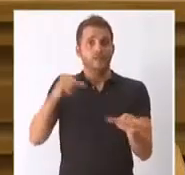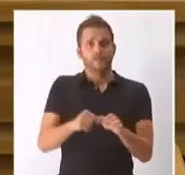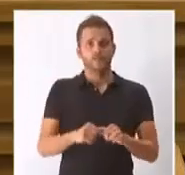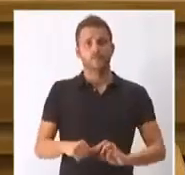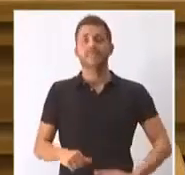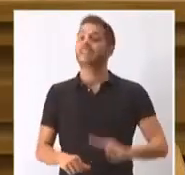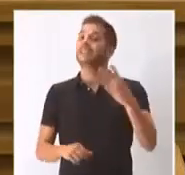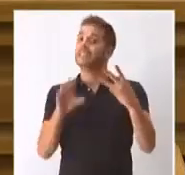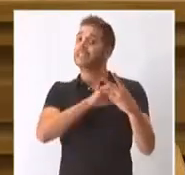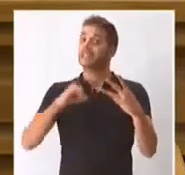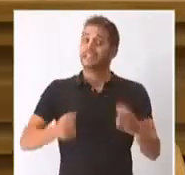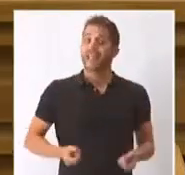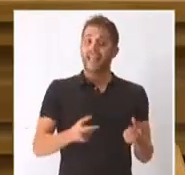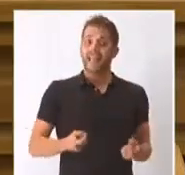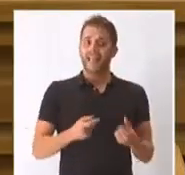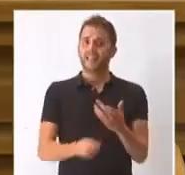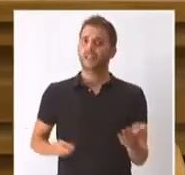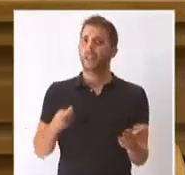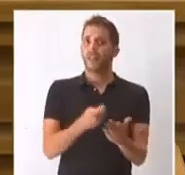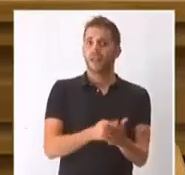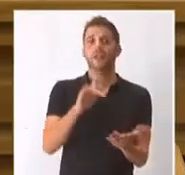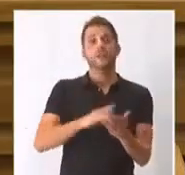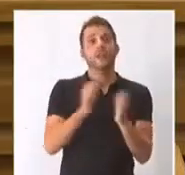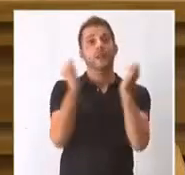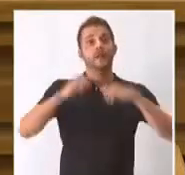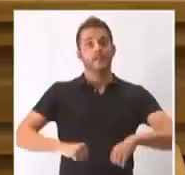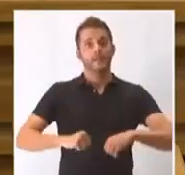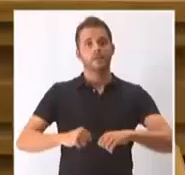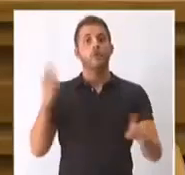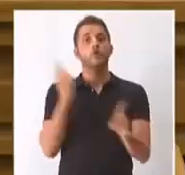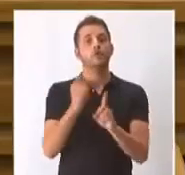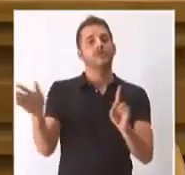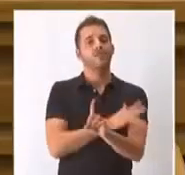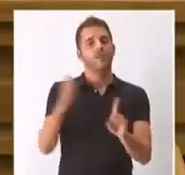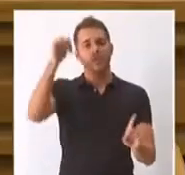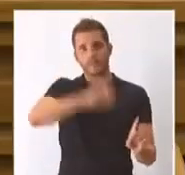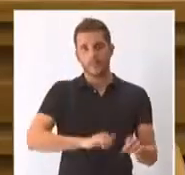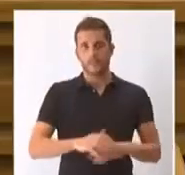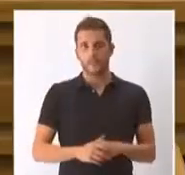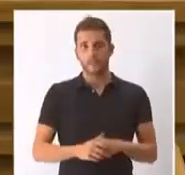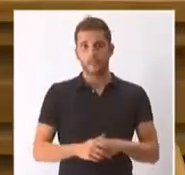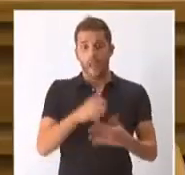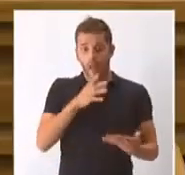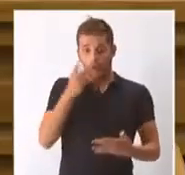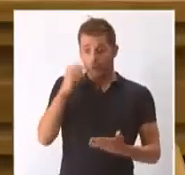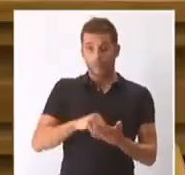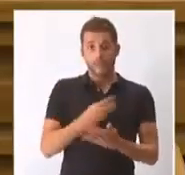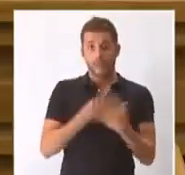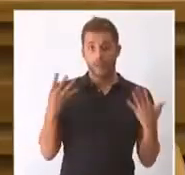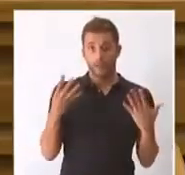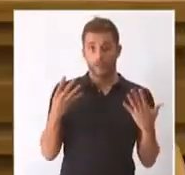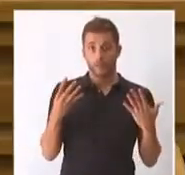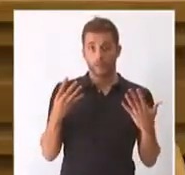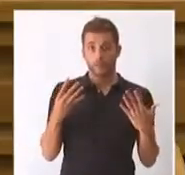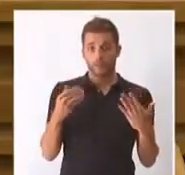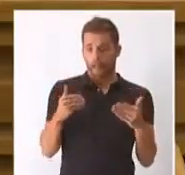concedido y ejecutado en el pacto de estado contra la violencia de género ahora en el 2019 vamos muy alto